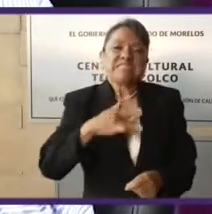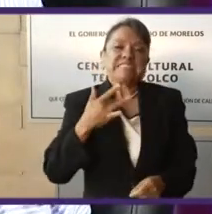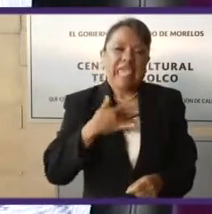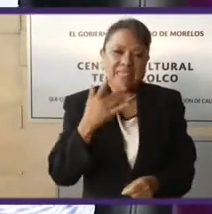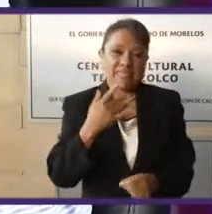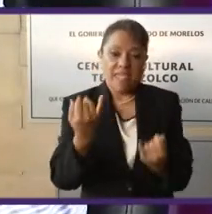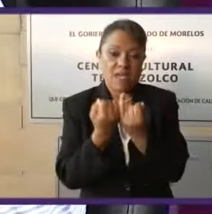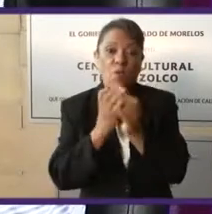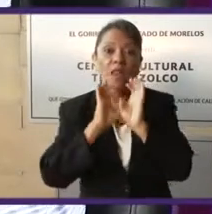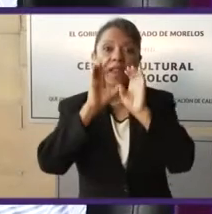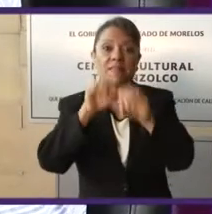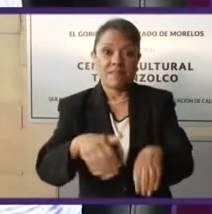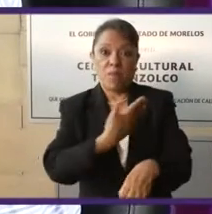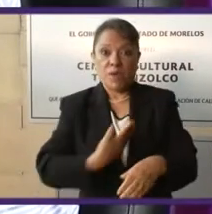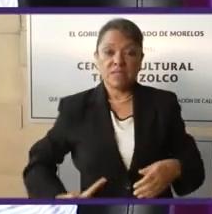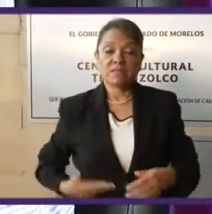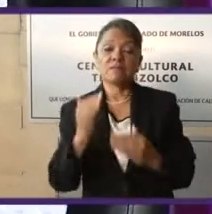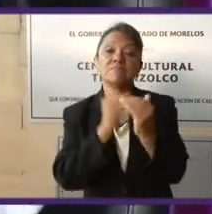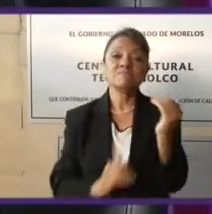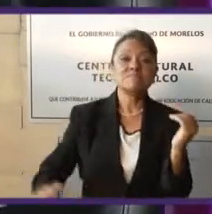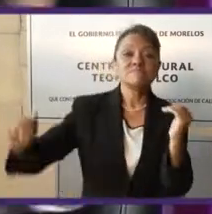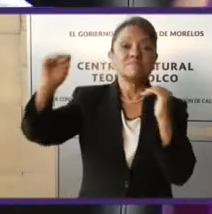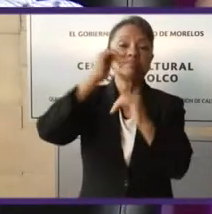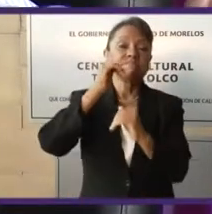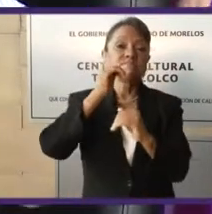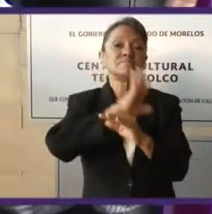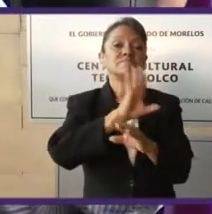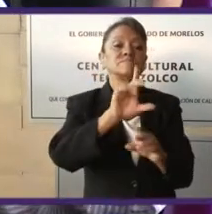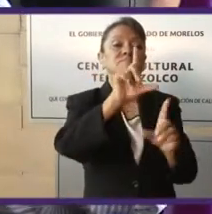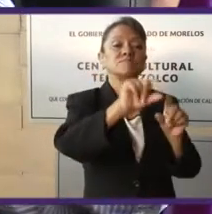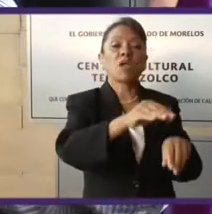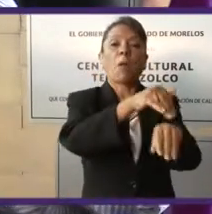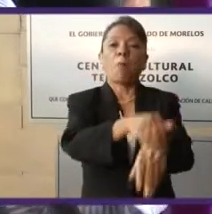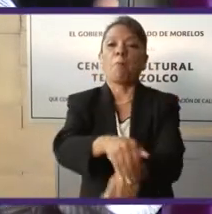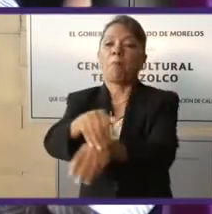por encima de los otros dos, por